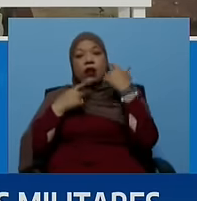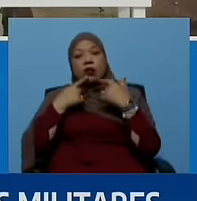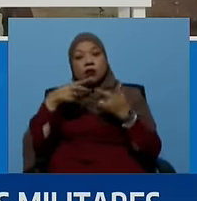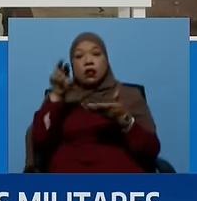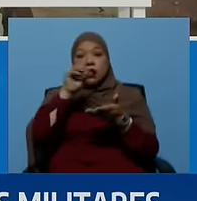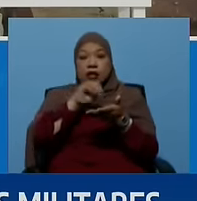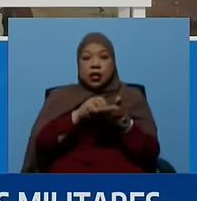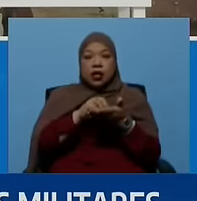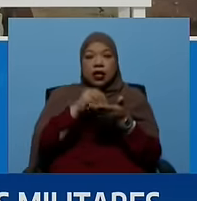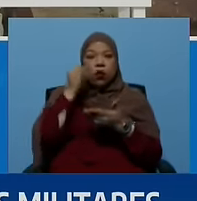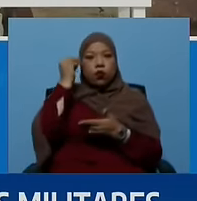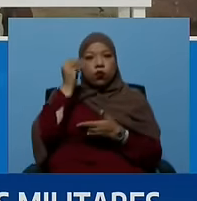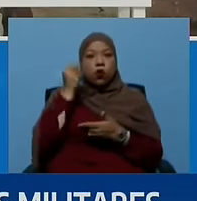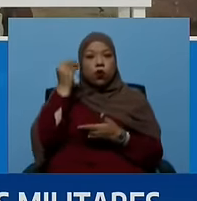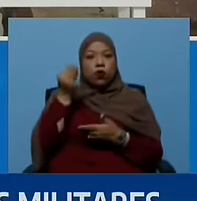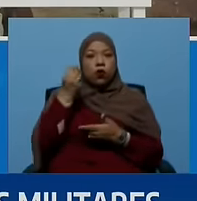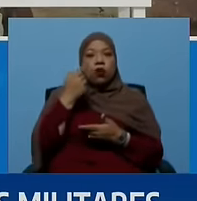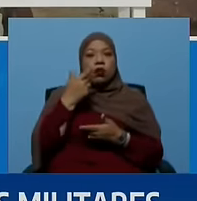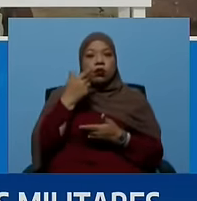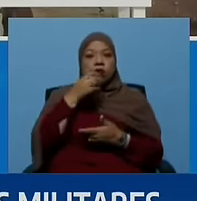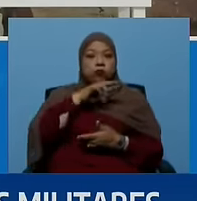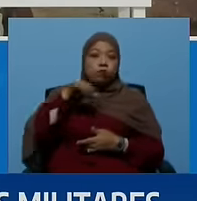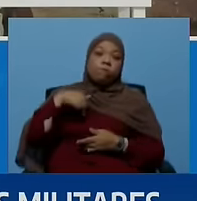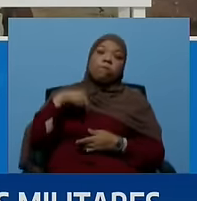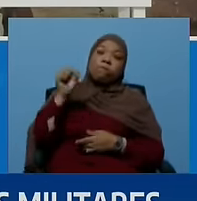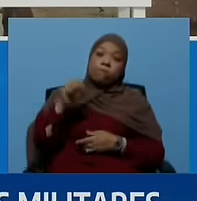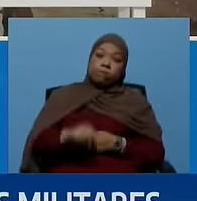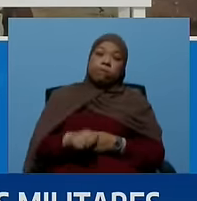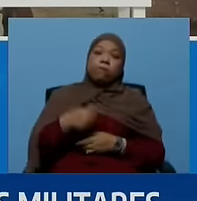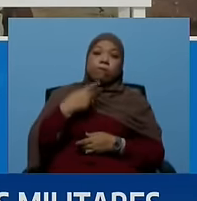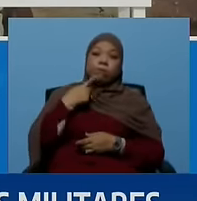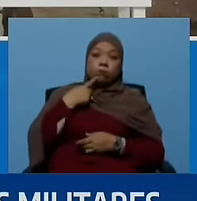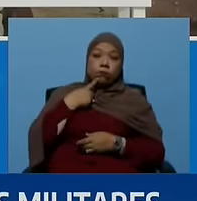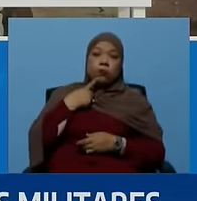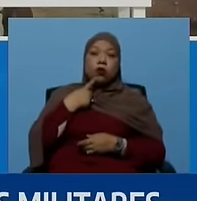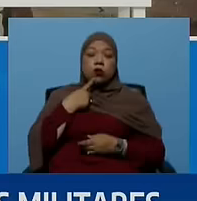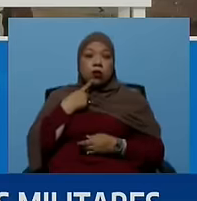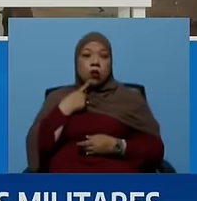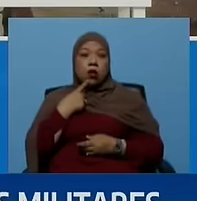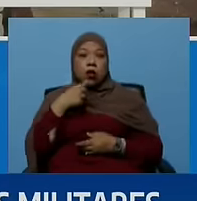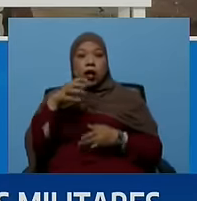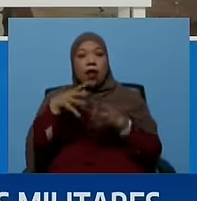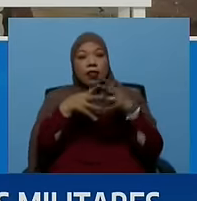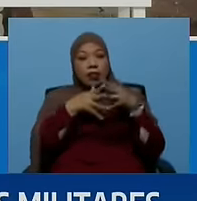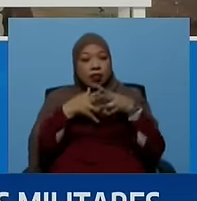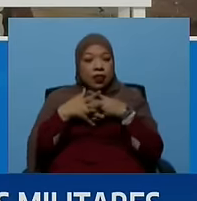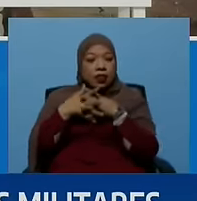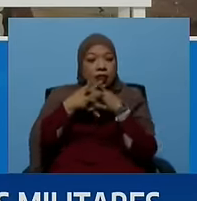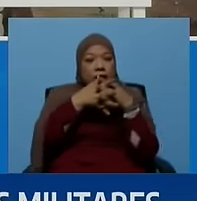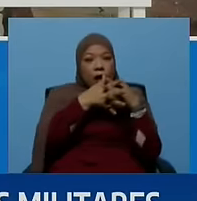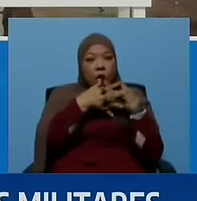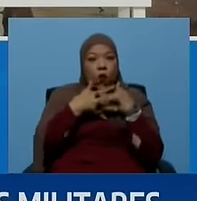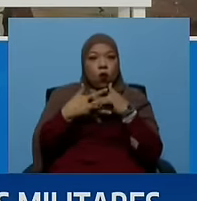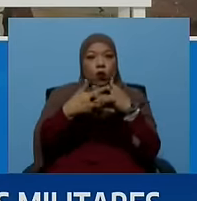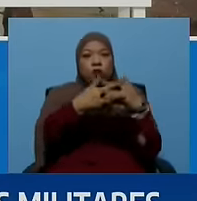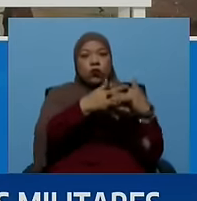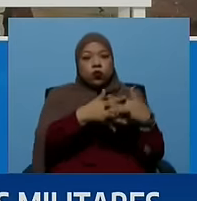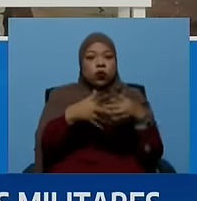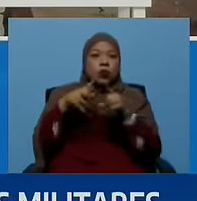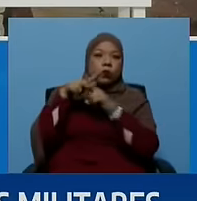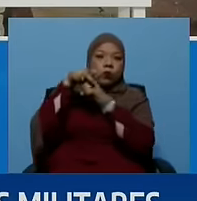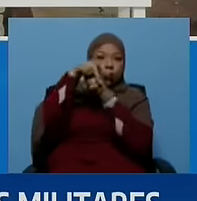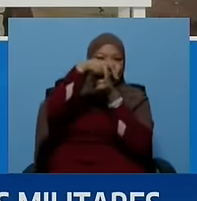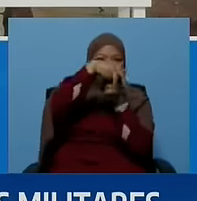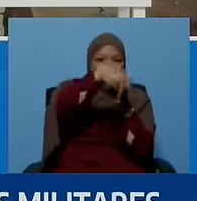del libertador no hizo sino cumplirse y fue los Estados Unidos imperio